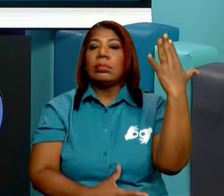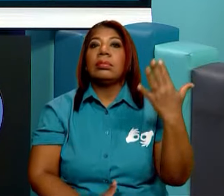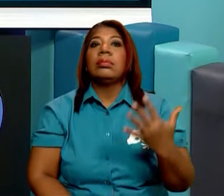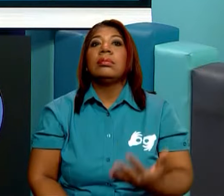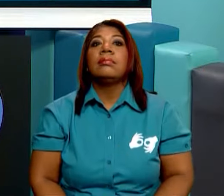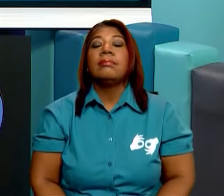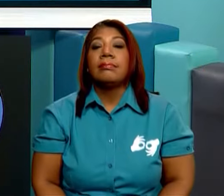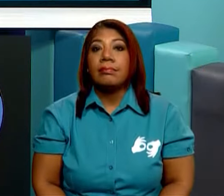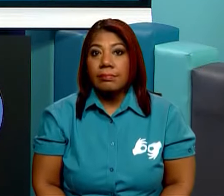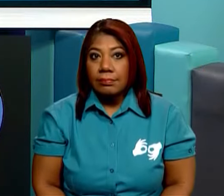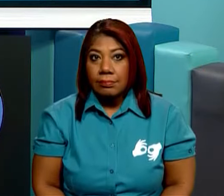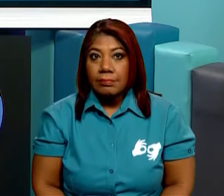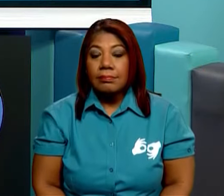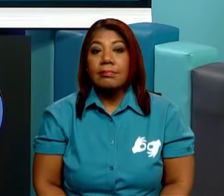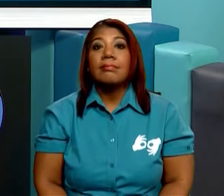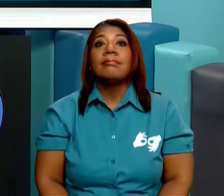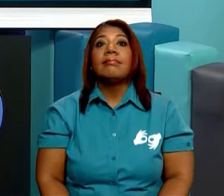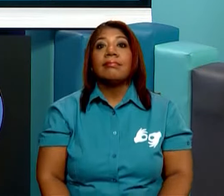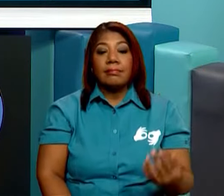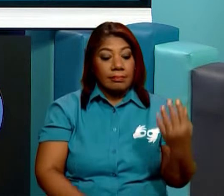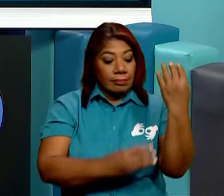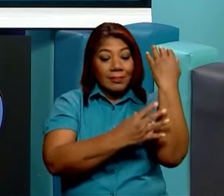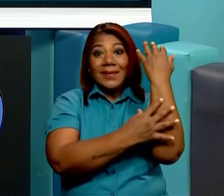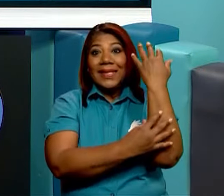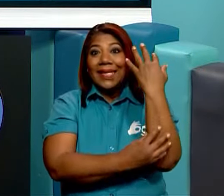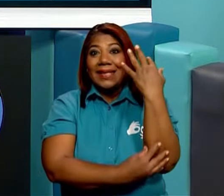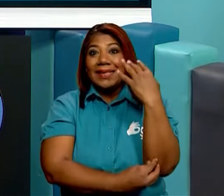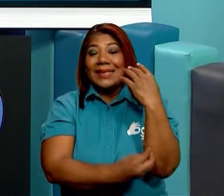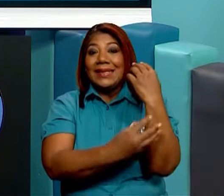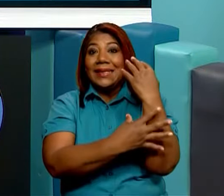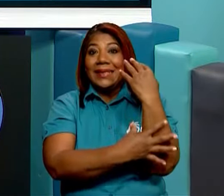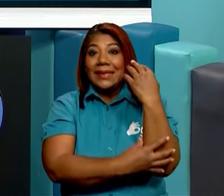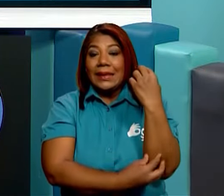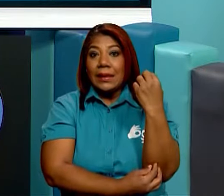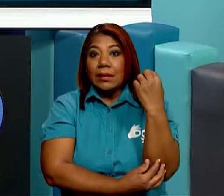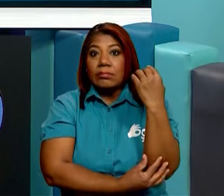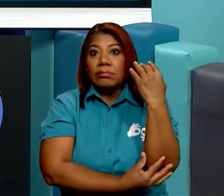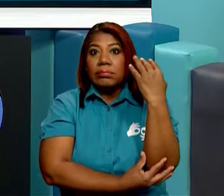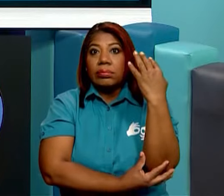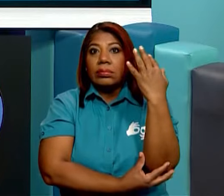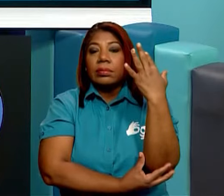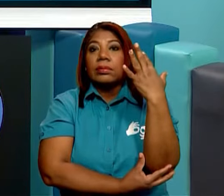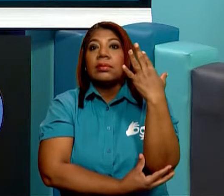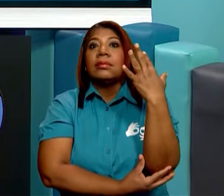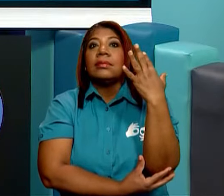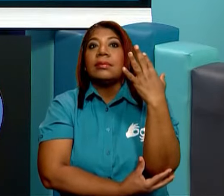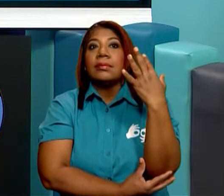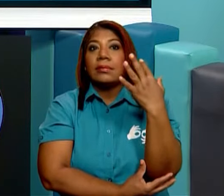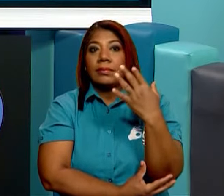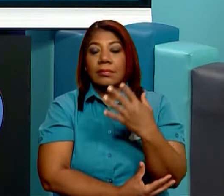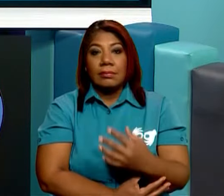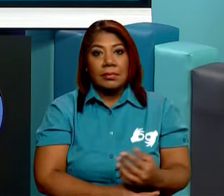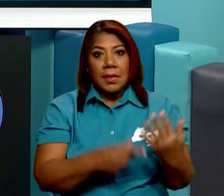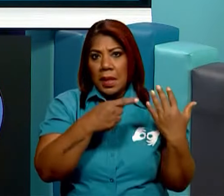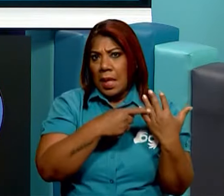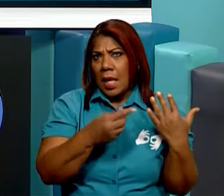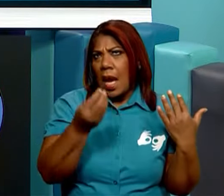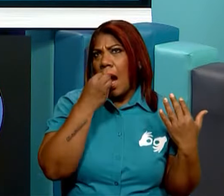trabajar para que ella procese todo su alimento y pueda ella crecer. la planta en sí no come,